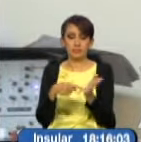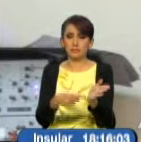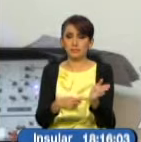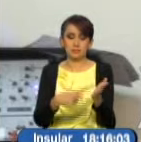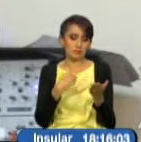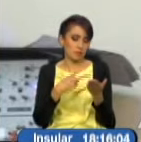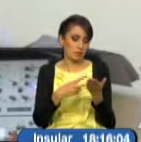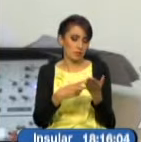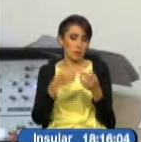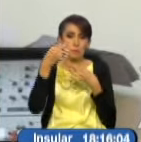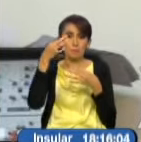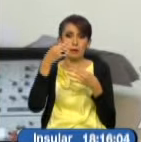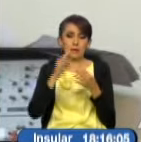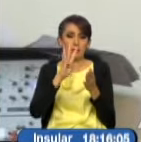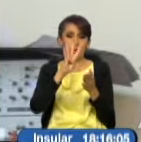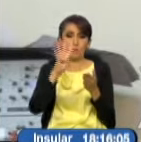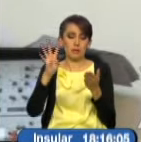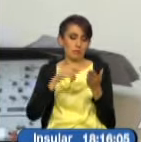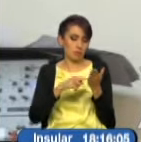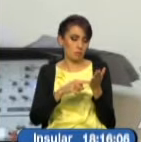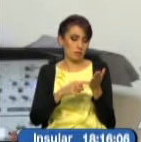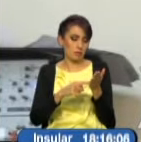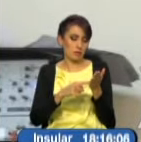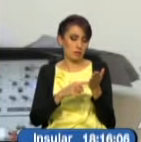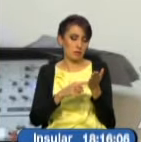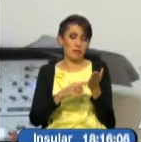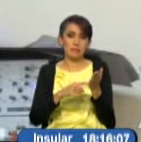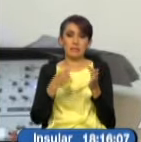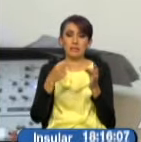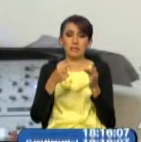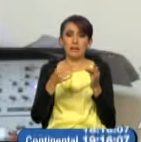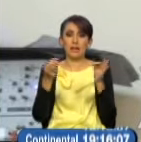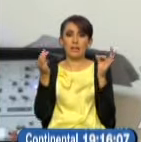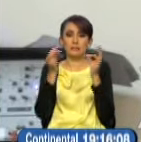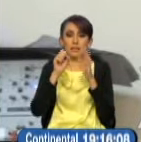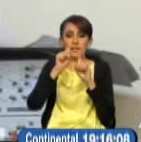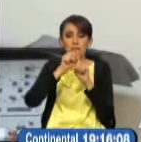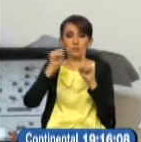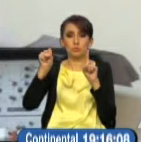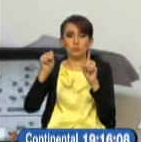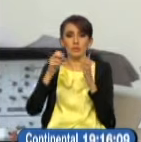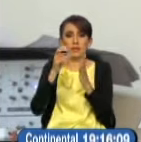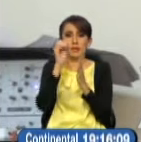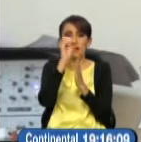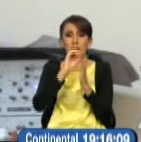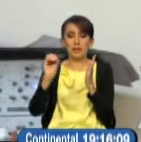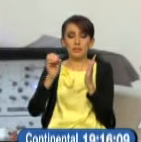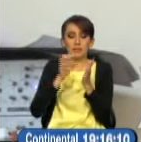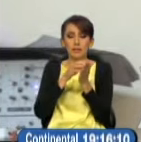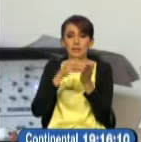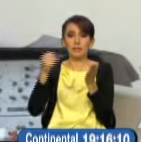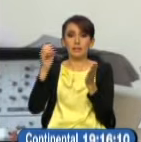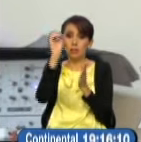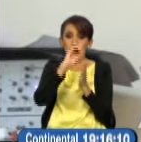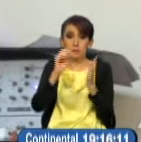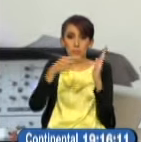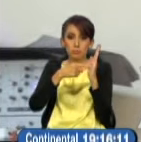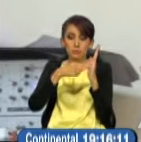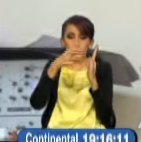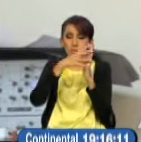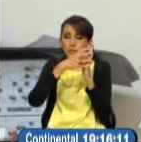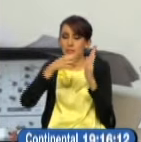página 44, racionalizar el sistema de subsidios a combustibles e